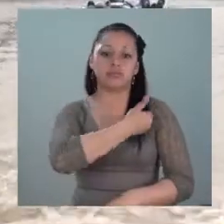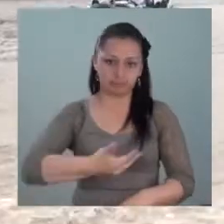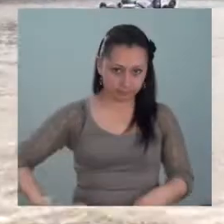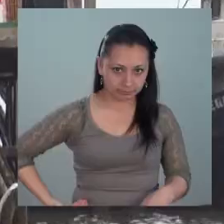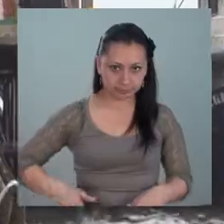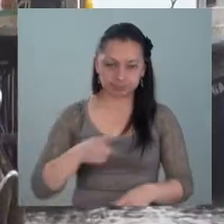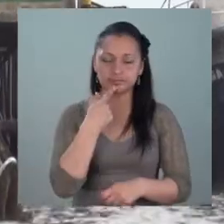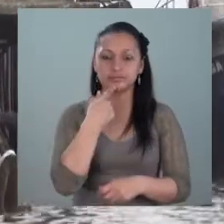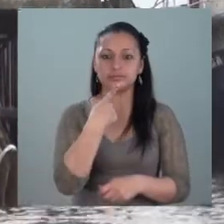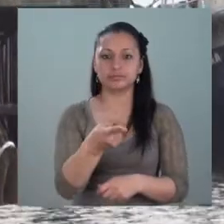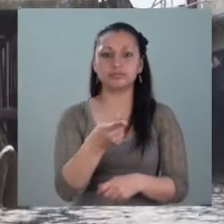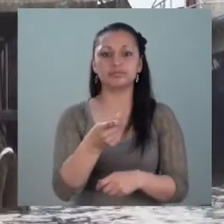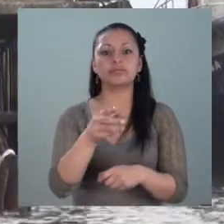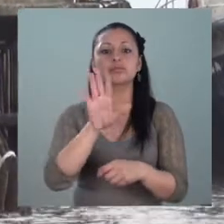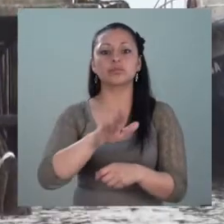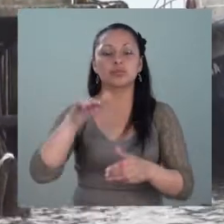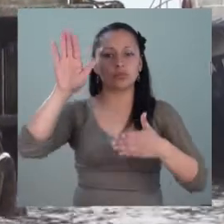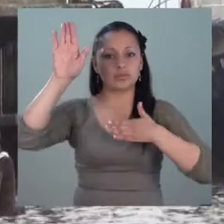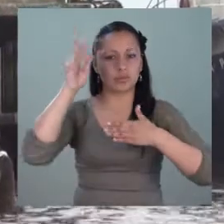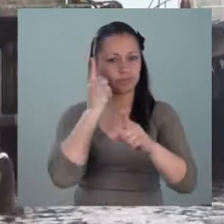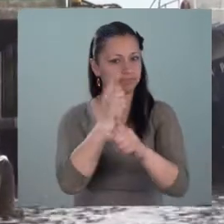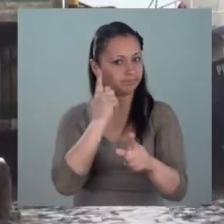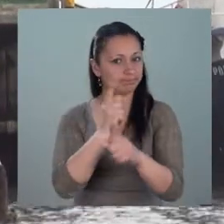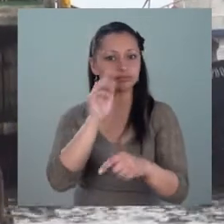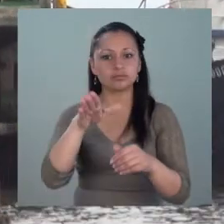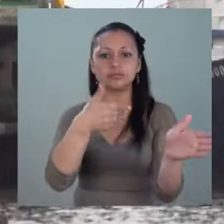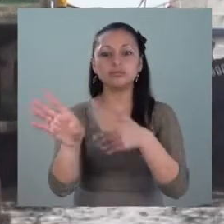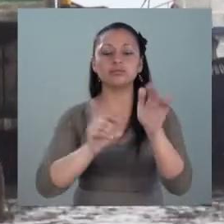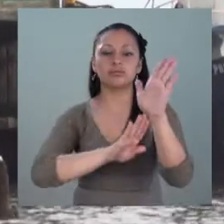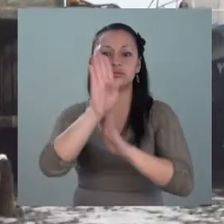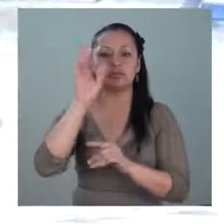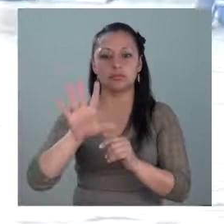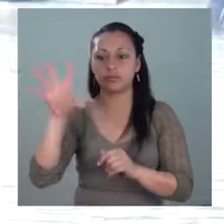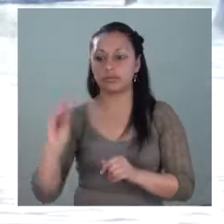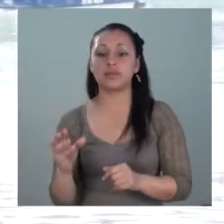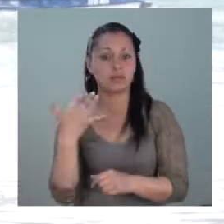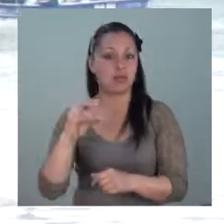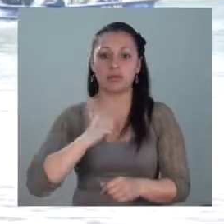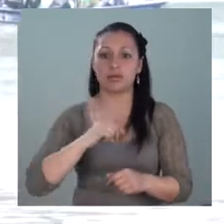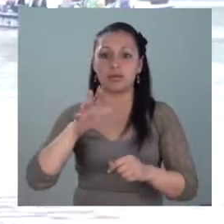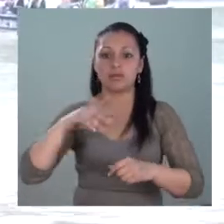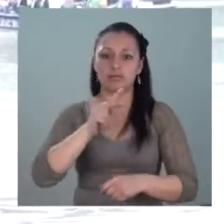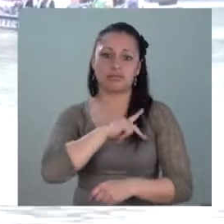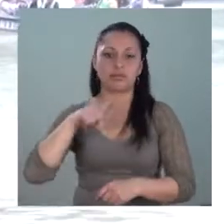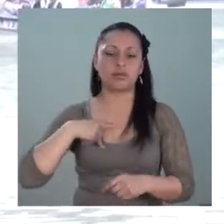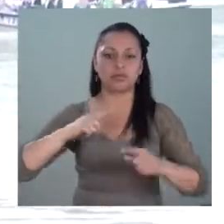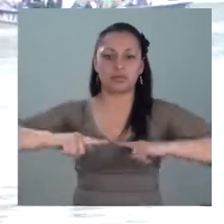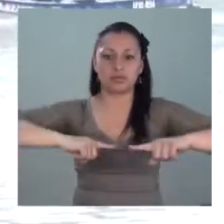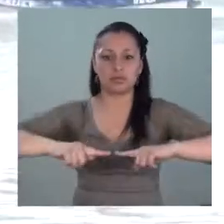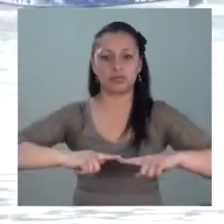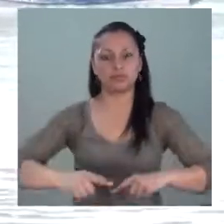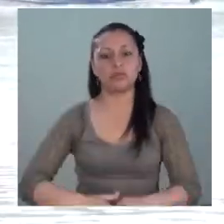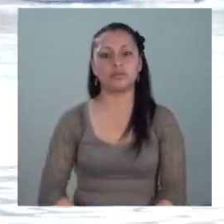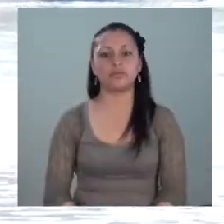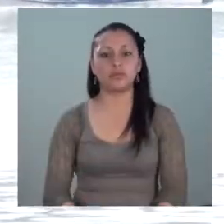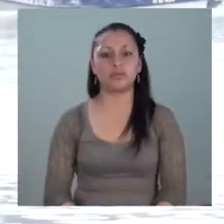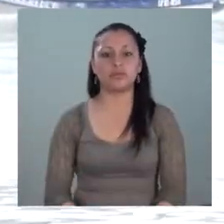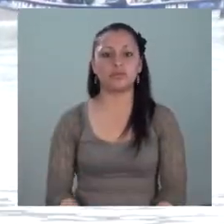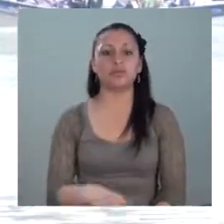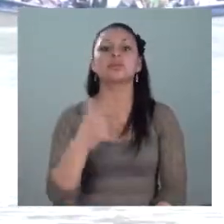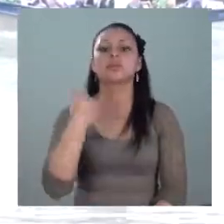Finalmente, el jefe de Estado reveló como un acto de cumplimiento de este compromiso que el Plan de Desarrollo Litoral Pacífico ya cuenta con su propio coordinador.